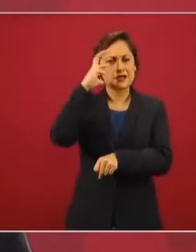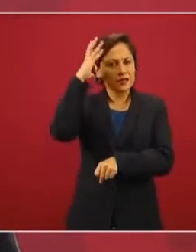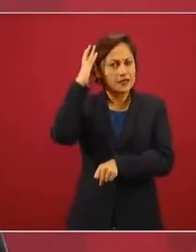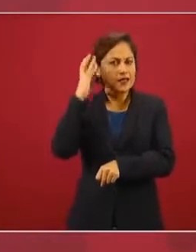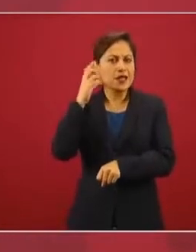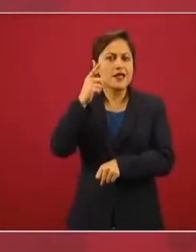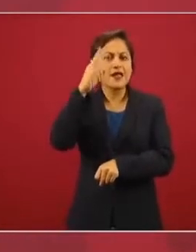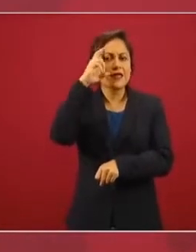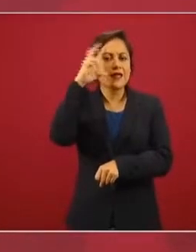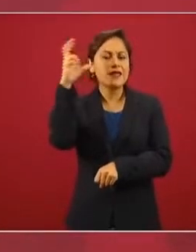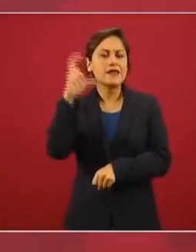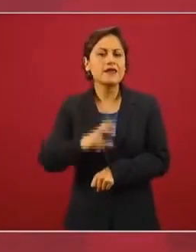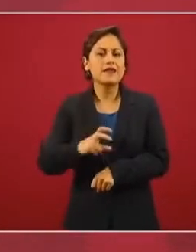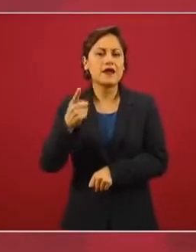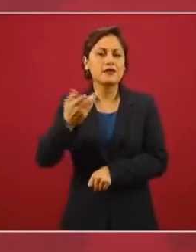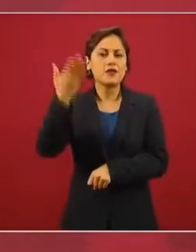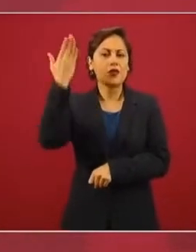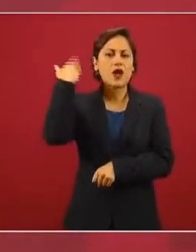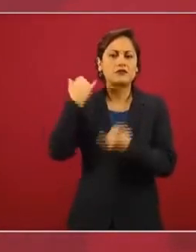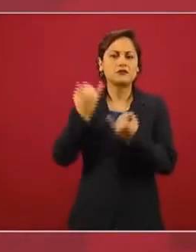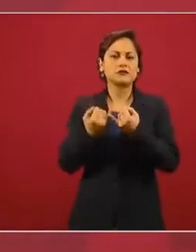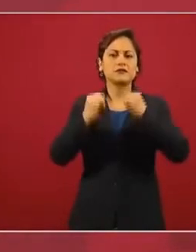antes de excomulgarlo,